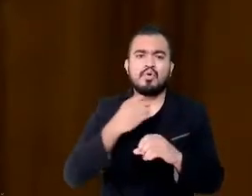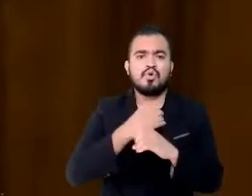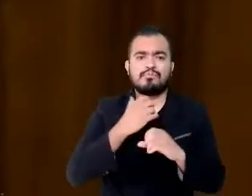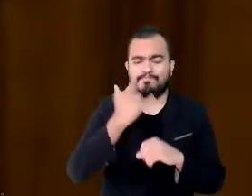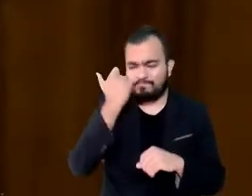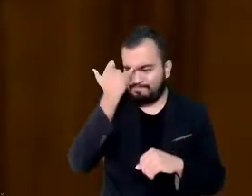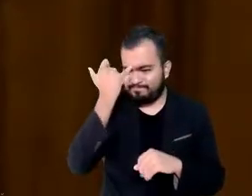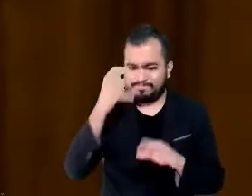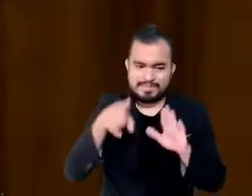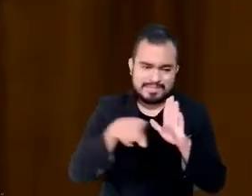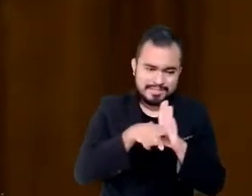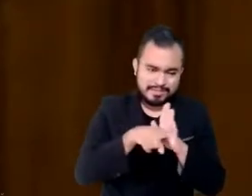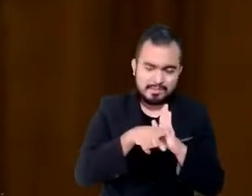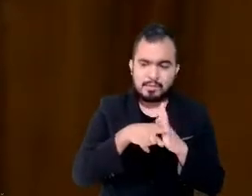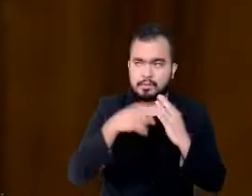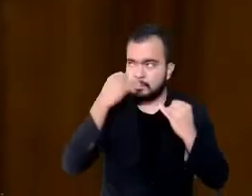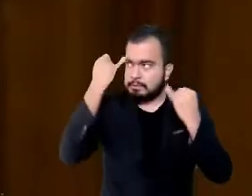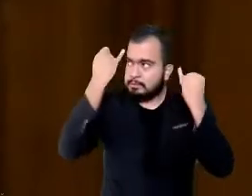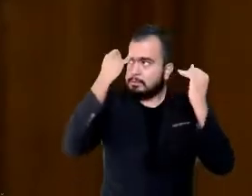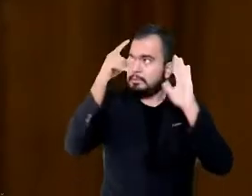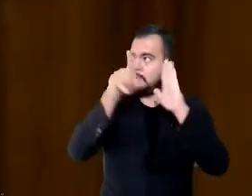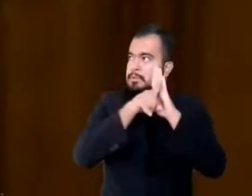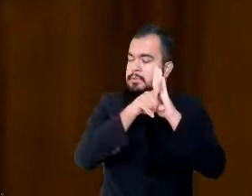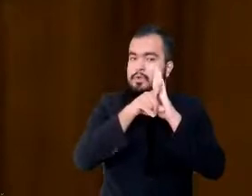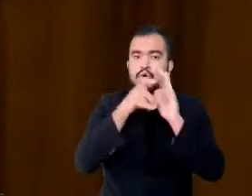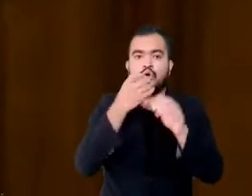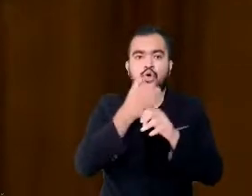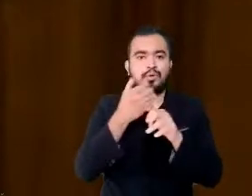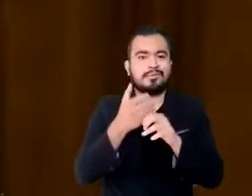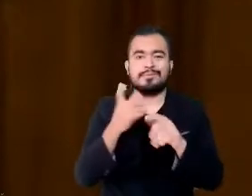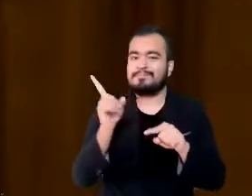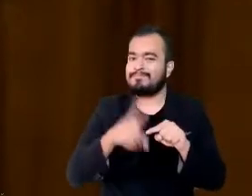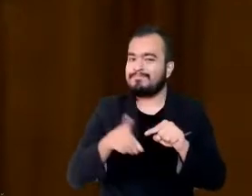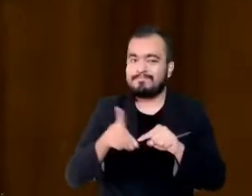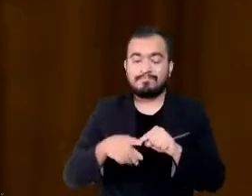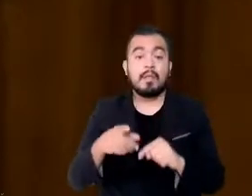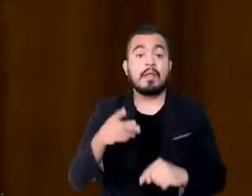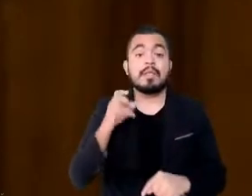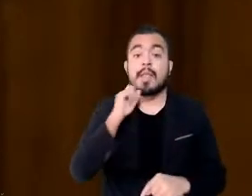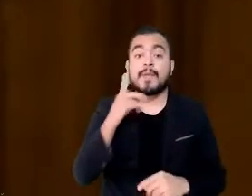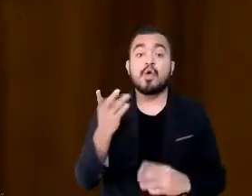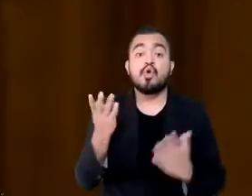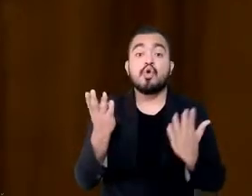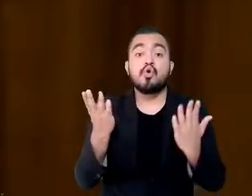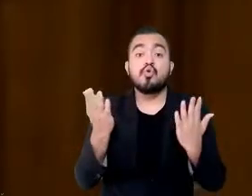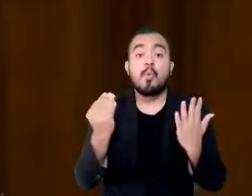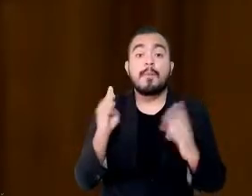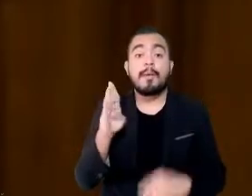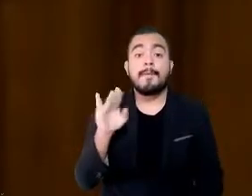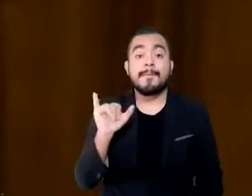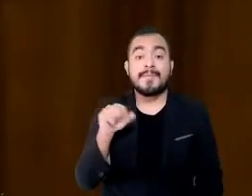prejuicios y estigmas. Y así podemos ver en el 9 bis, donde estamos